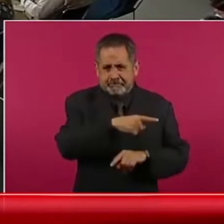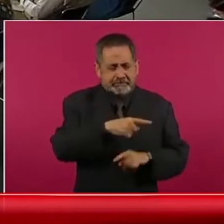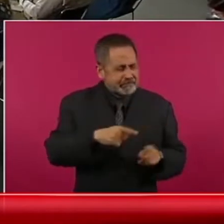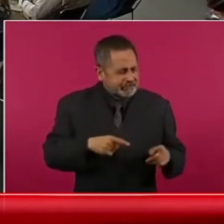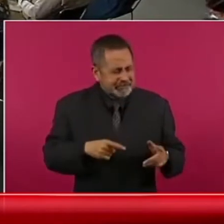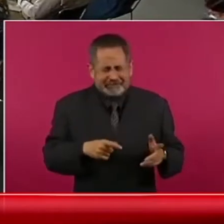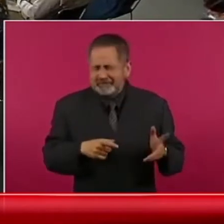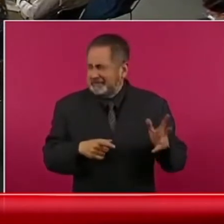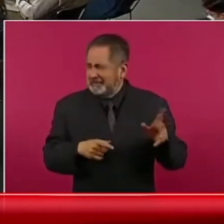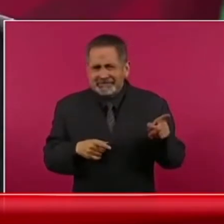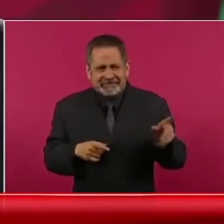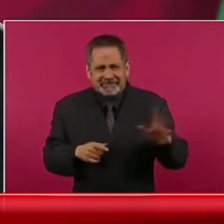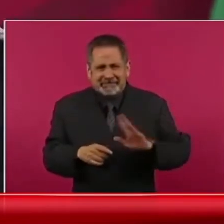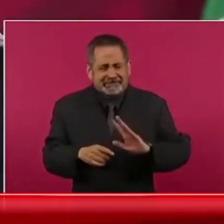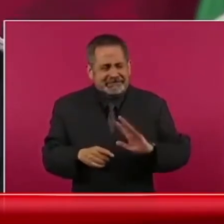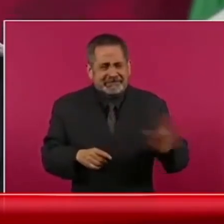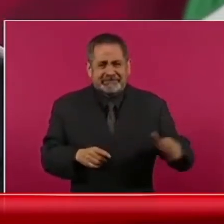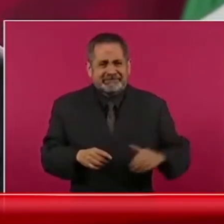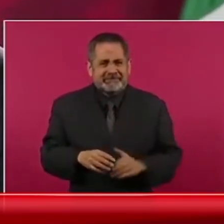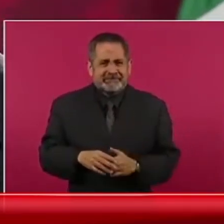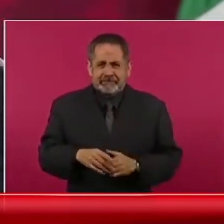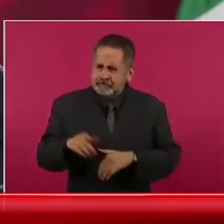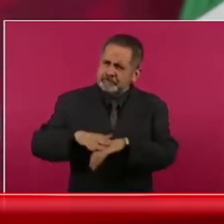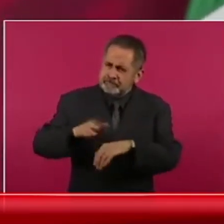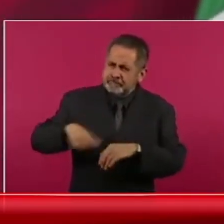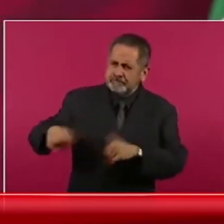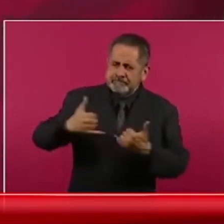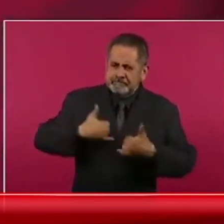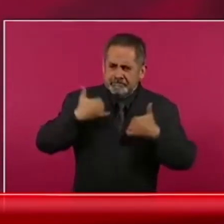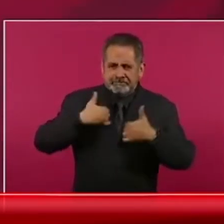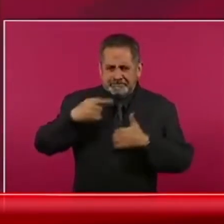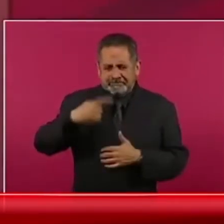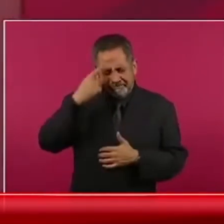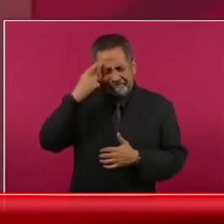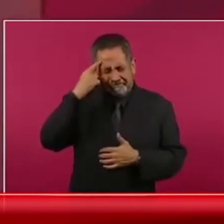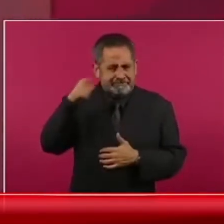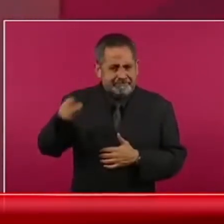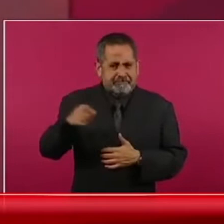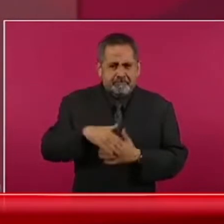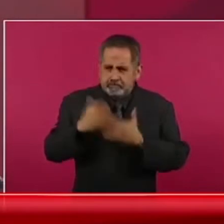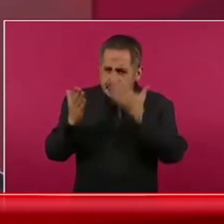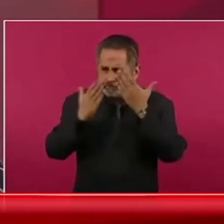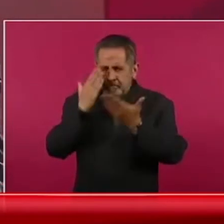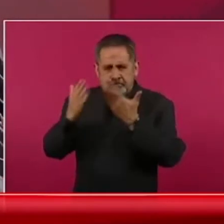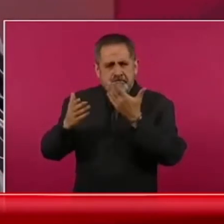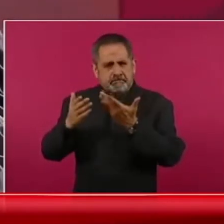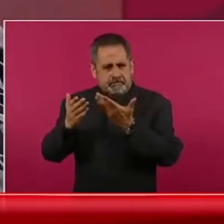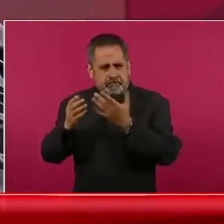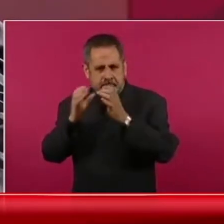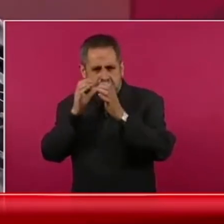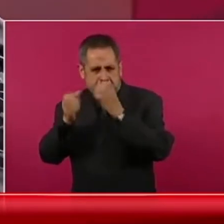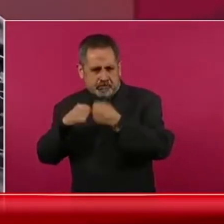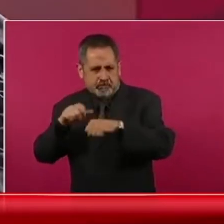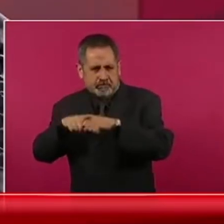y además es para los jóvenes que estudian comunicación social,